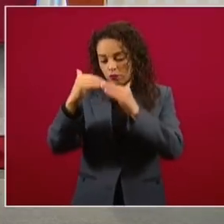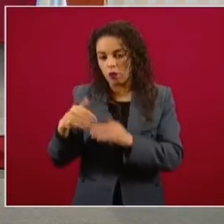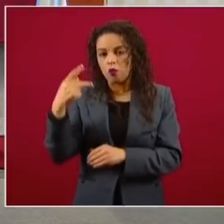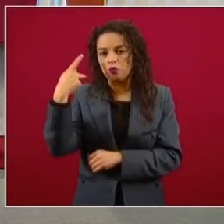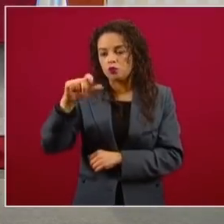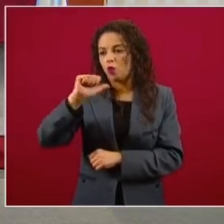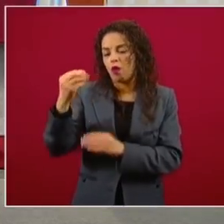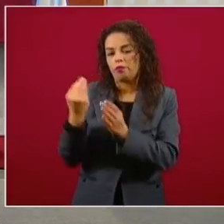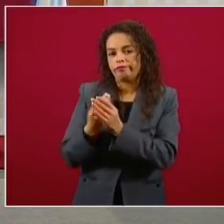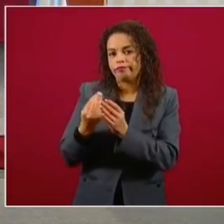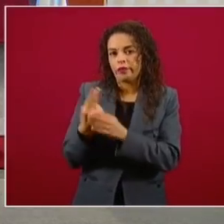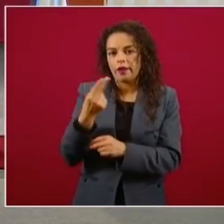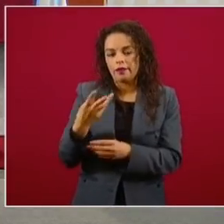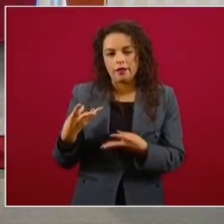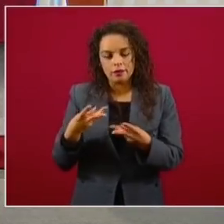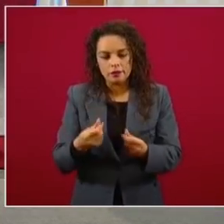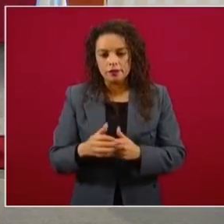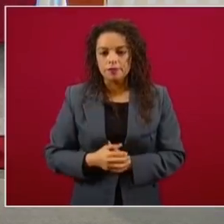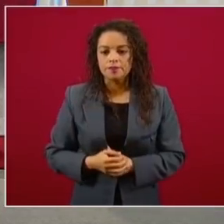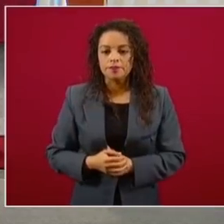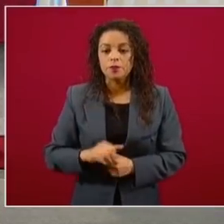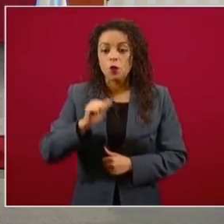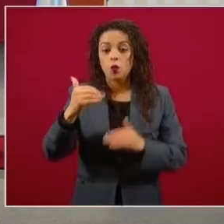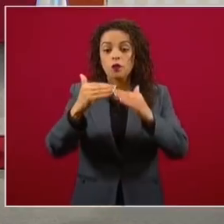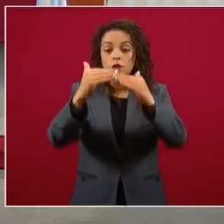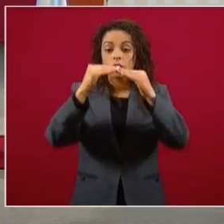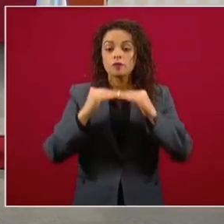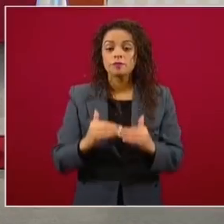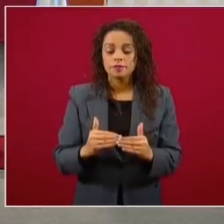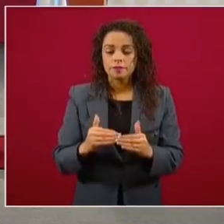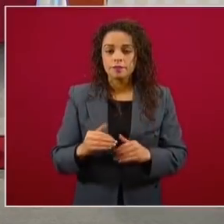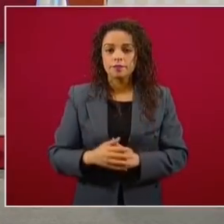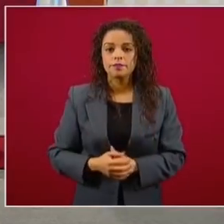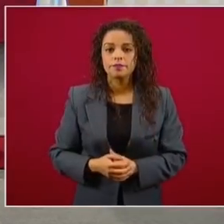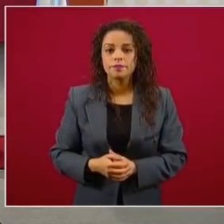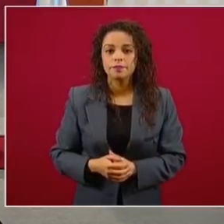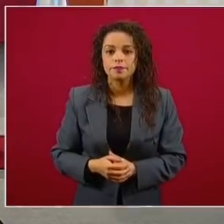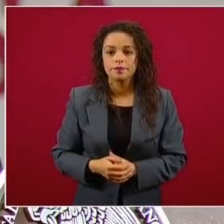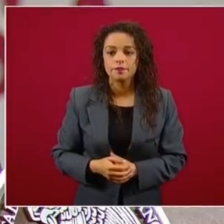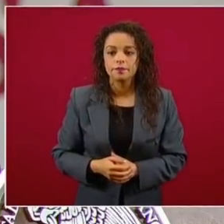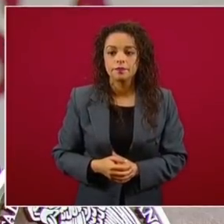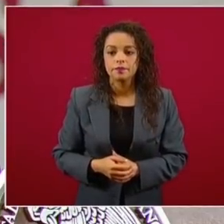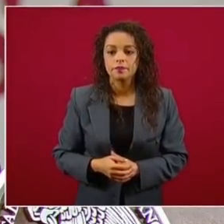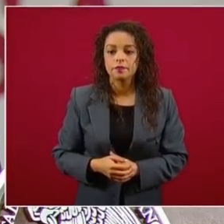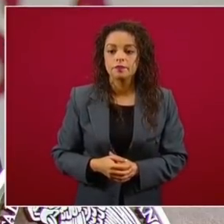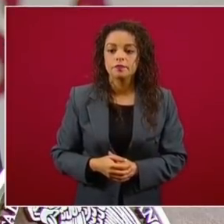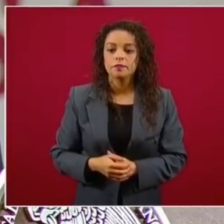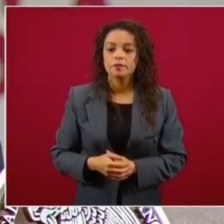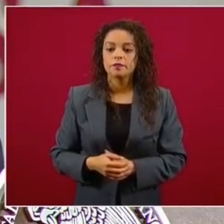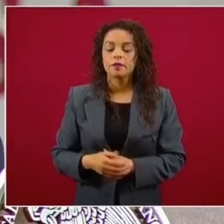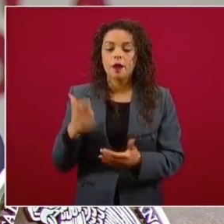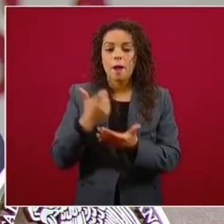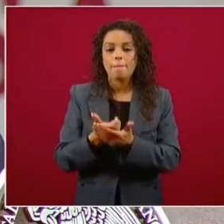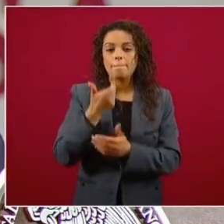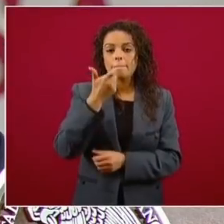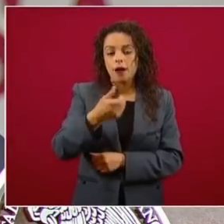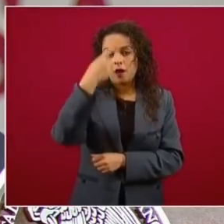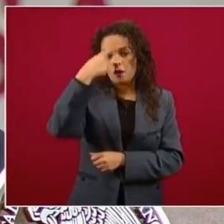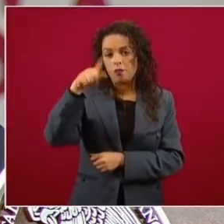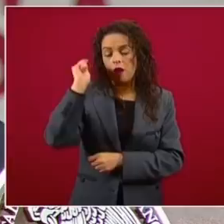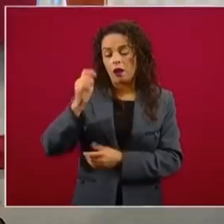siguiente es el gasto no programable, esto es el costo financiero, que el pago de intereses para el